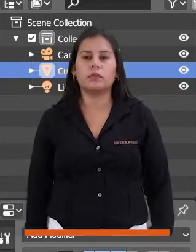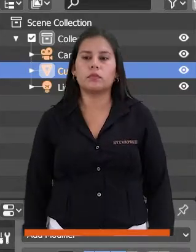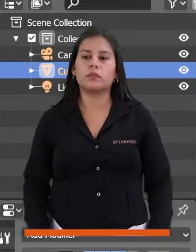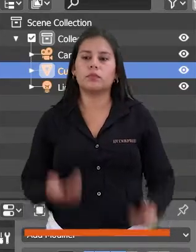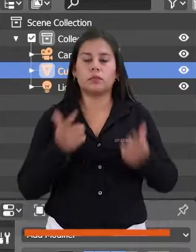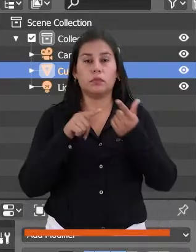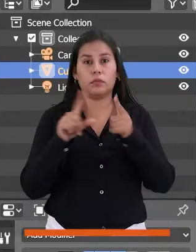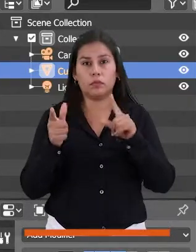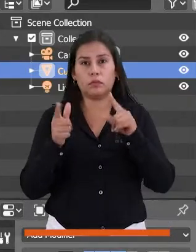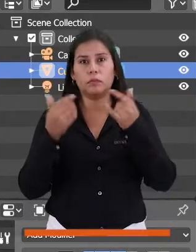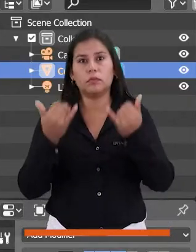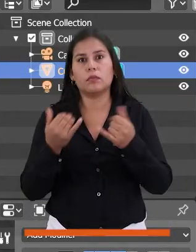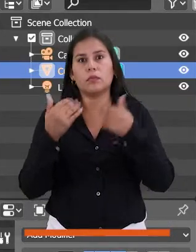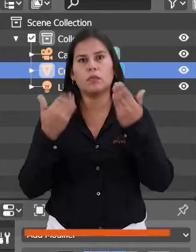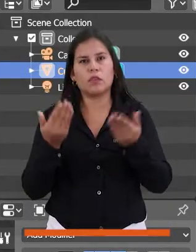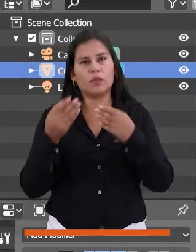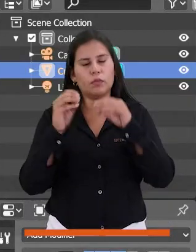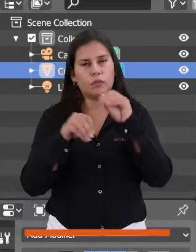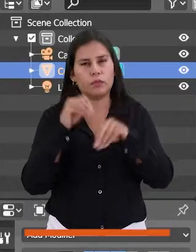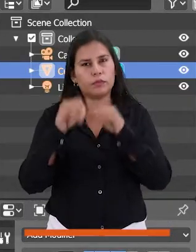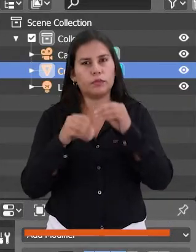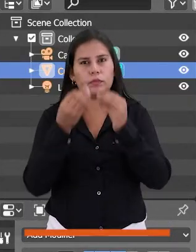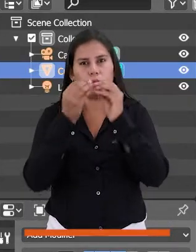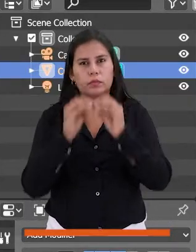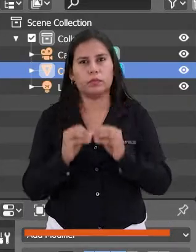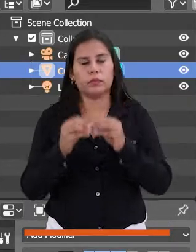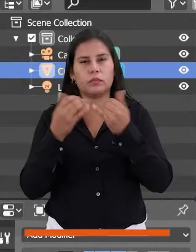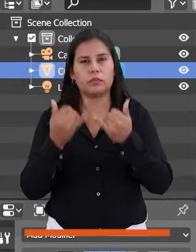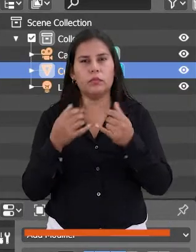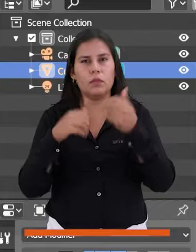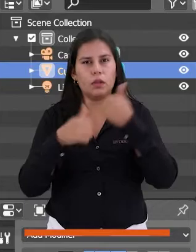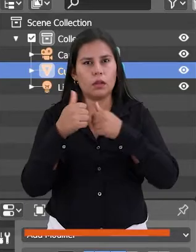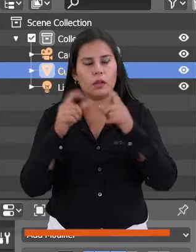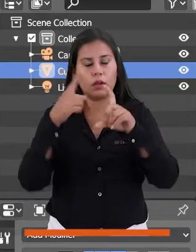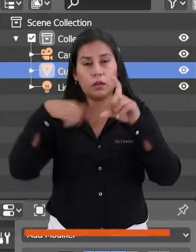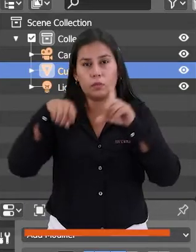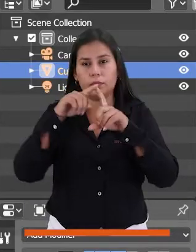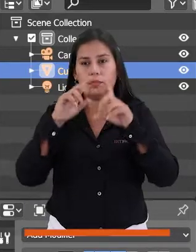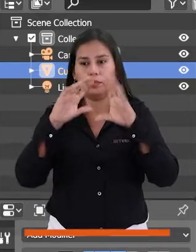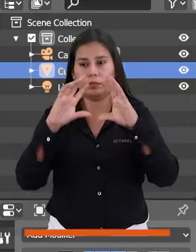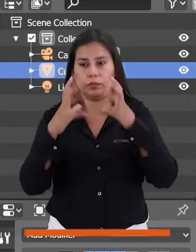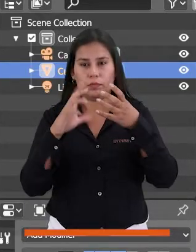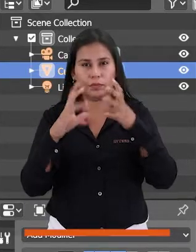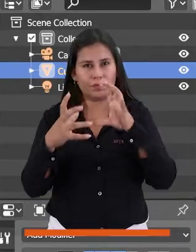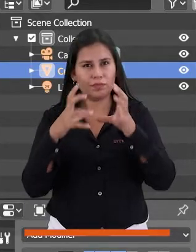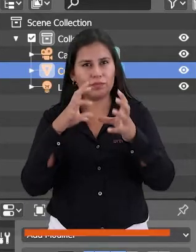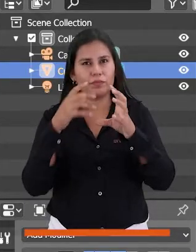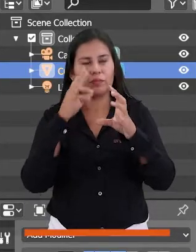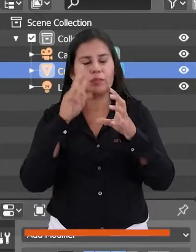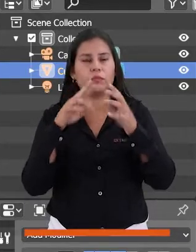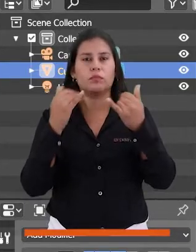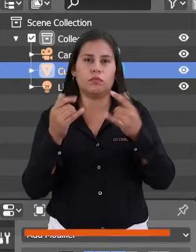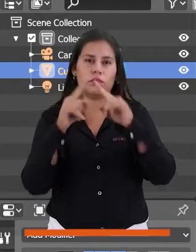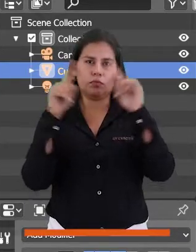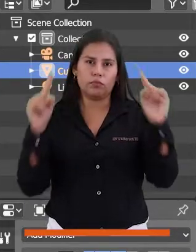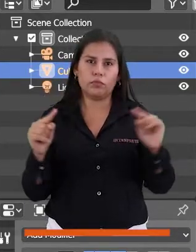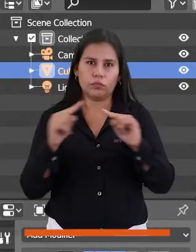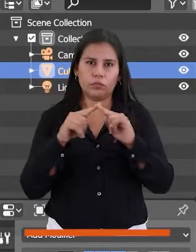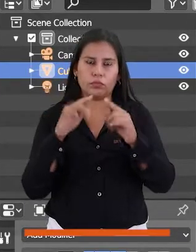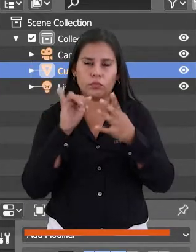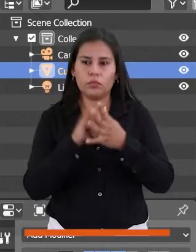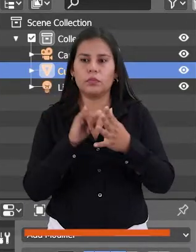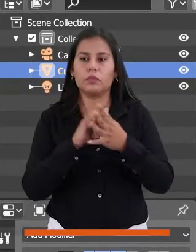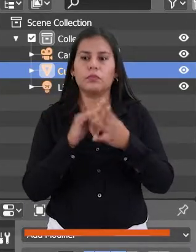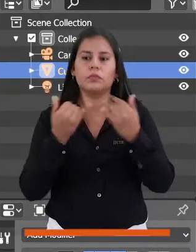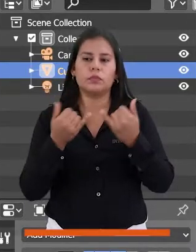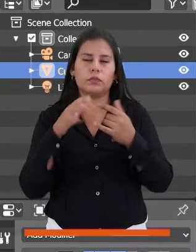¿sí? Entonces vamos a darle forma a esta esfera, pero que hasta el momento realmente es un cubo. Entonces